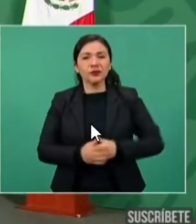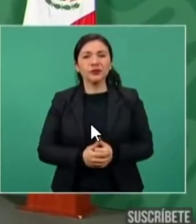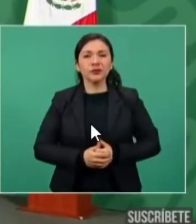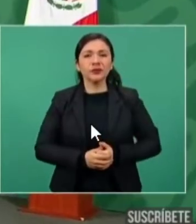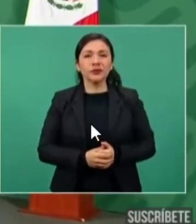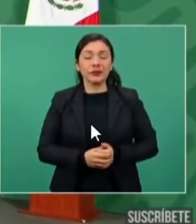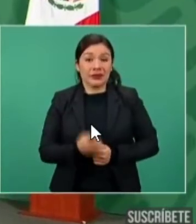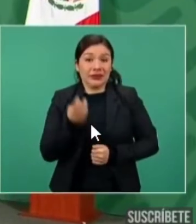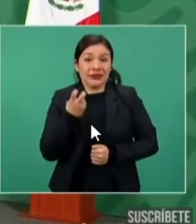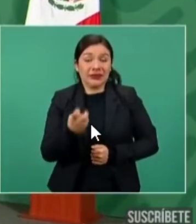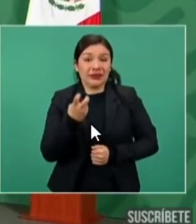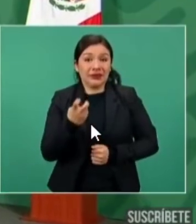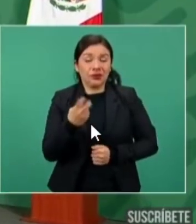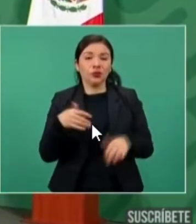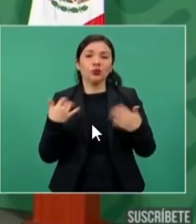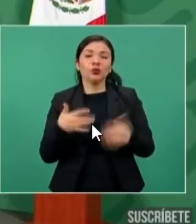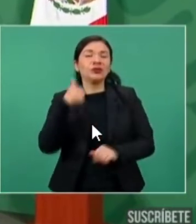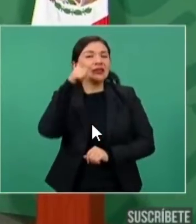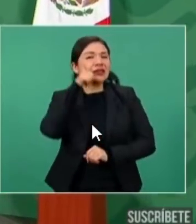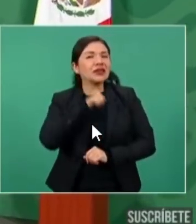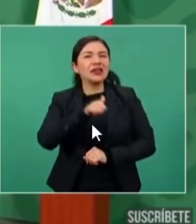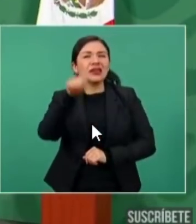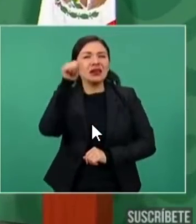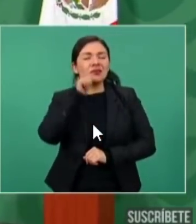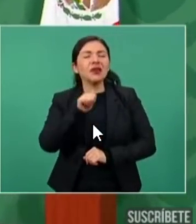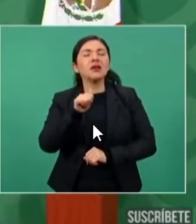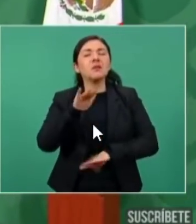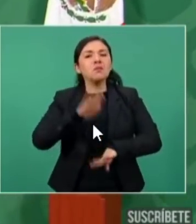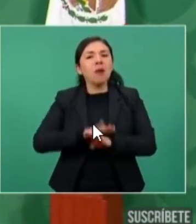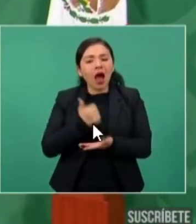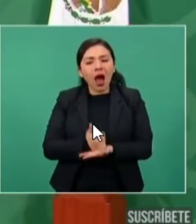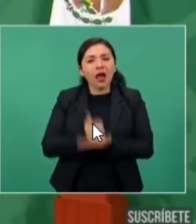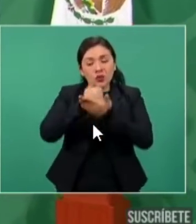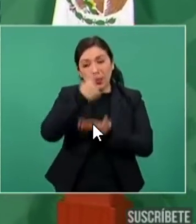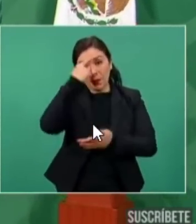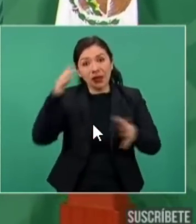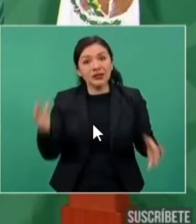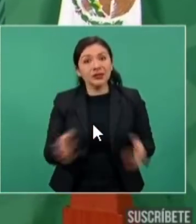qué es lo que siempre nos ha salvado